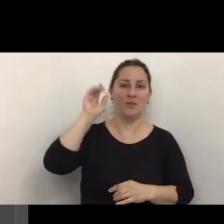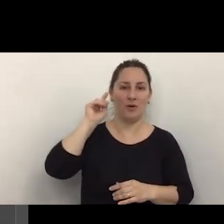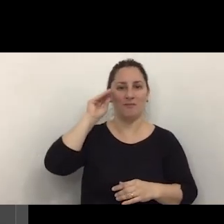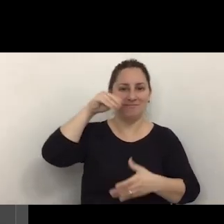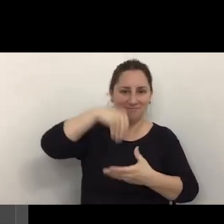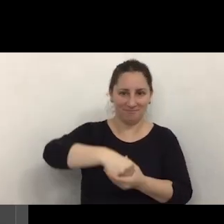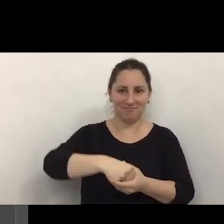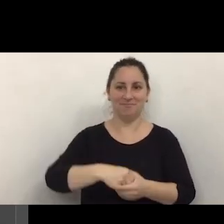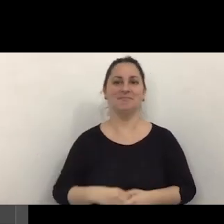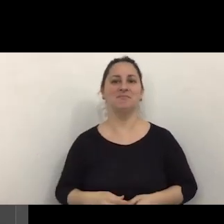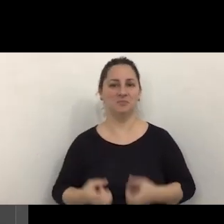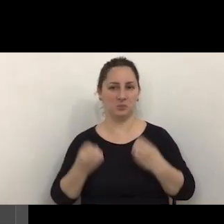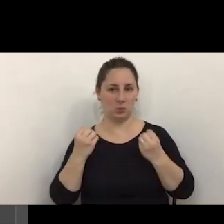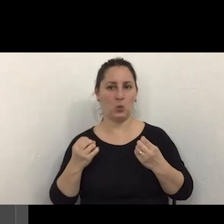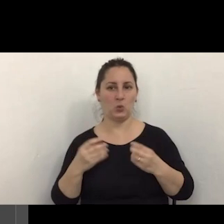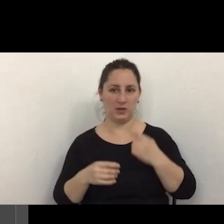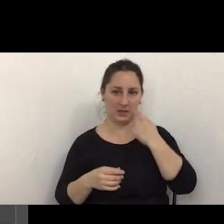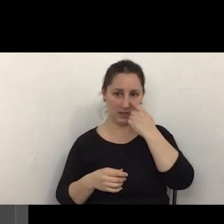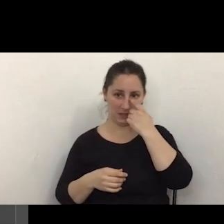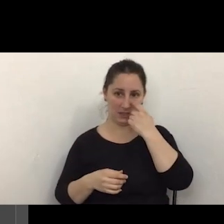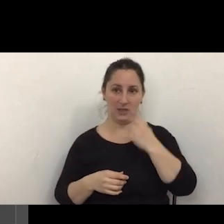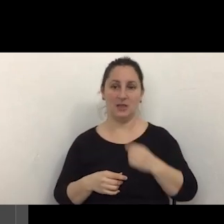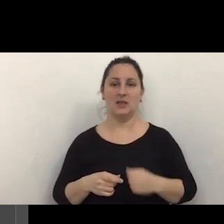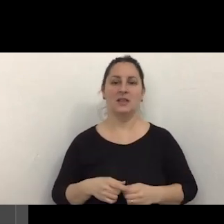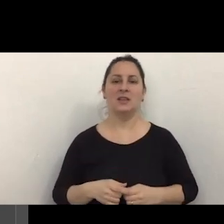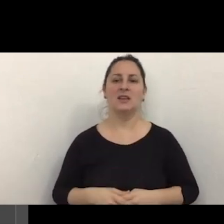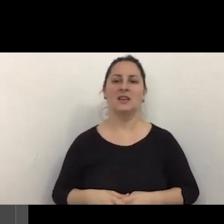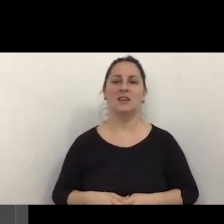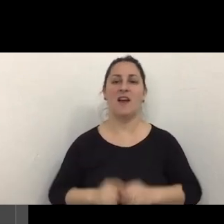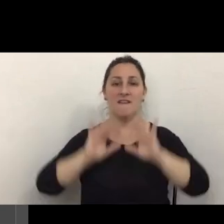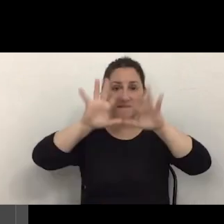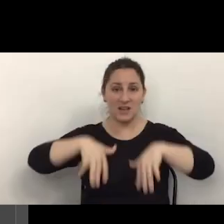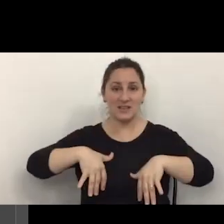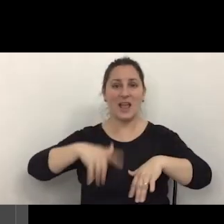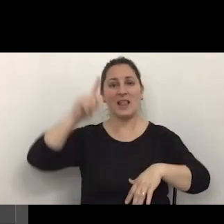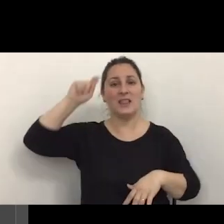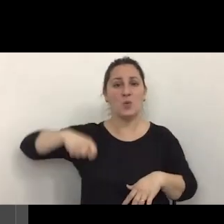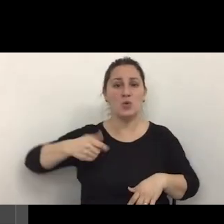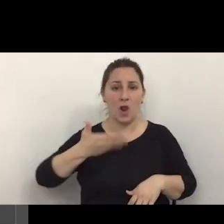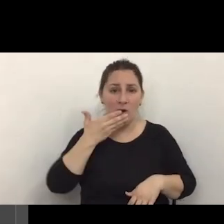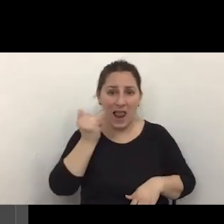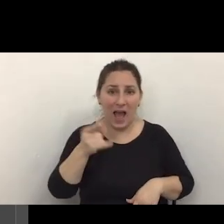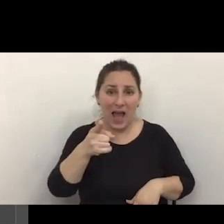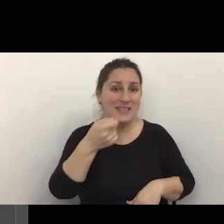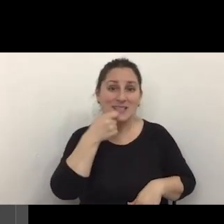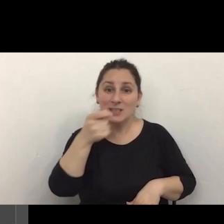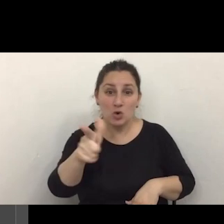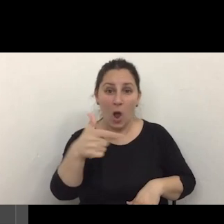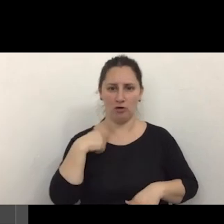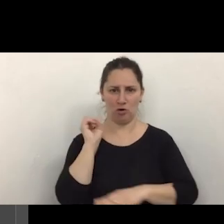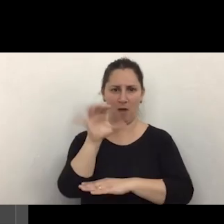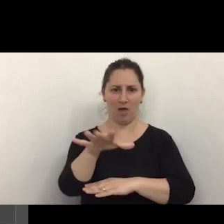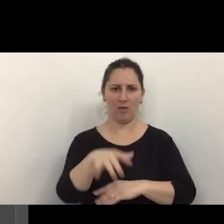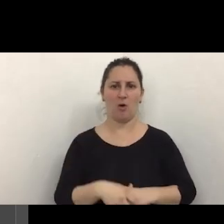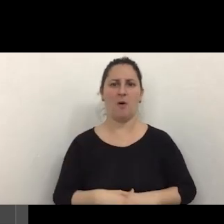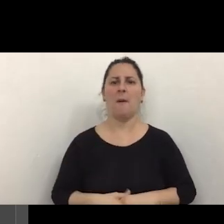Sí, hay que... Daniel, ¿tenés el fallo del tribunal oral? Si no, te lo paso. Mirá, creo que